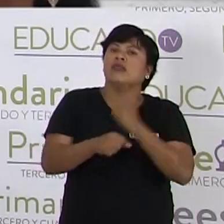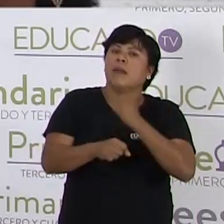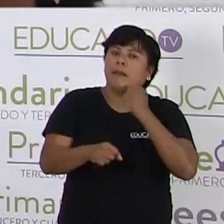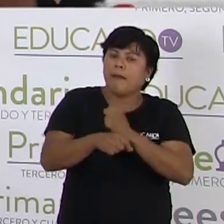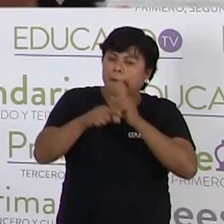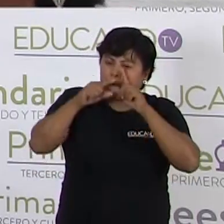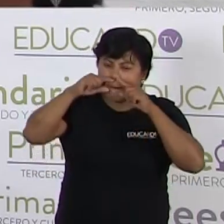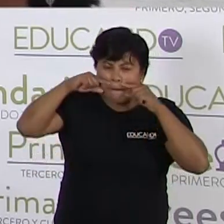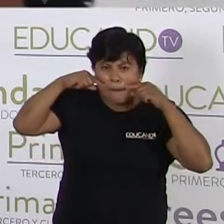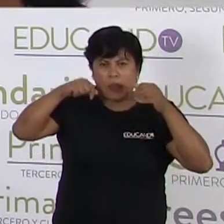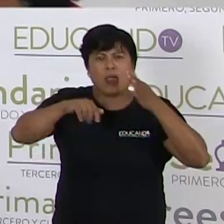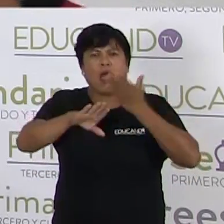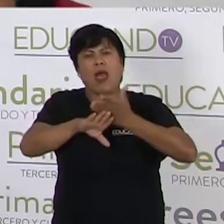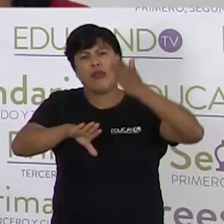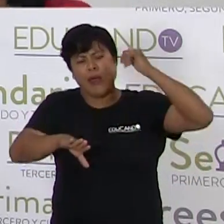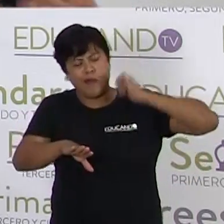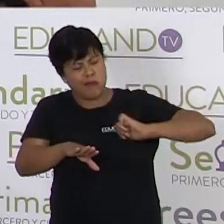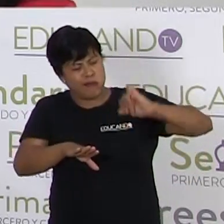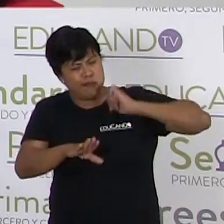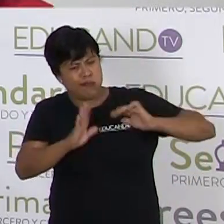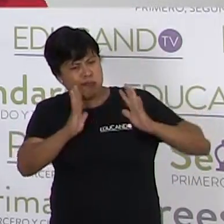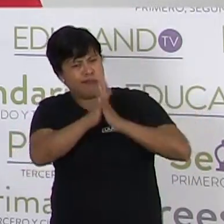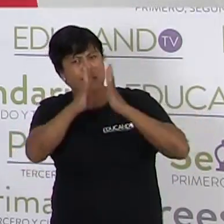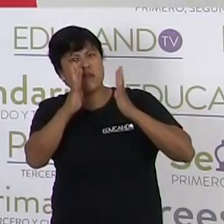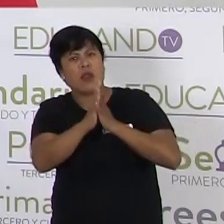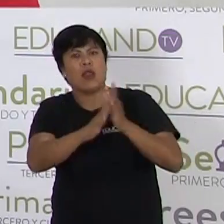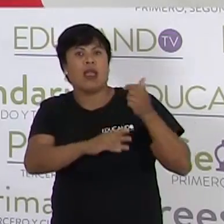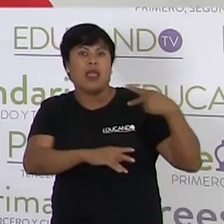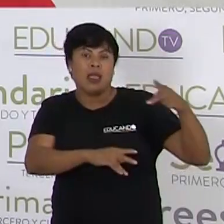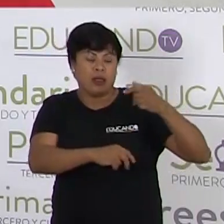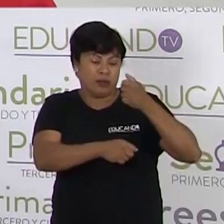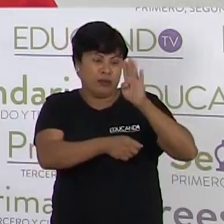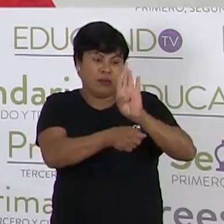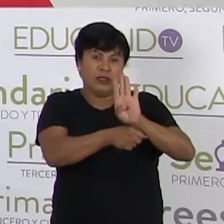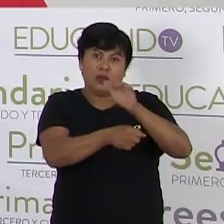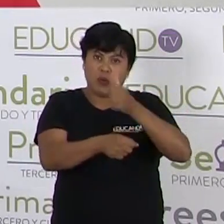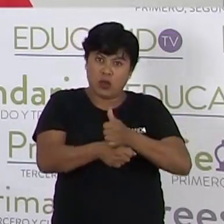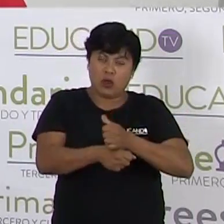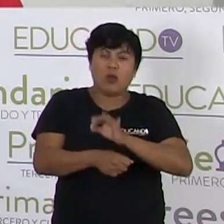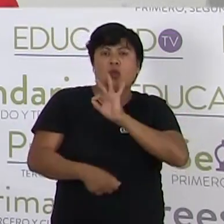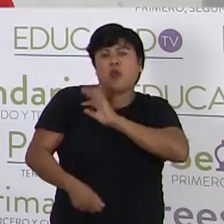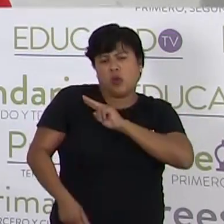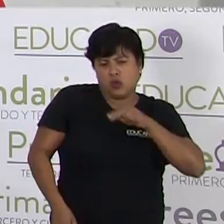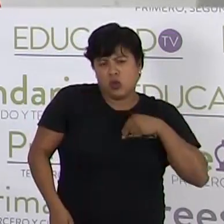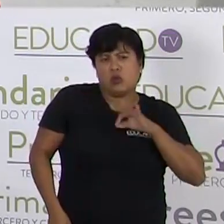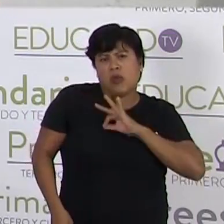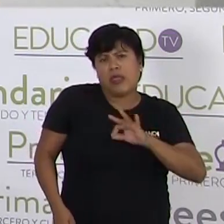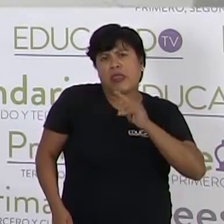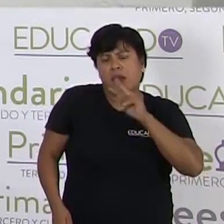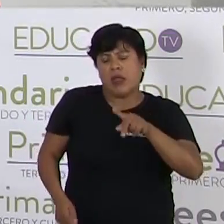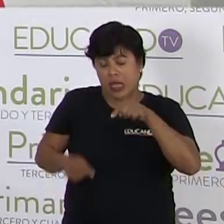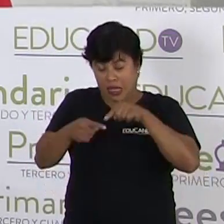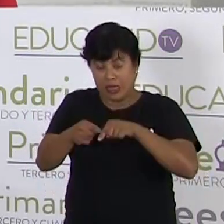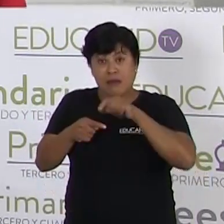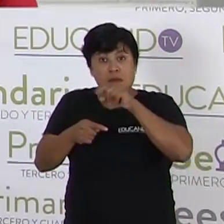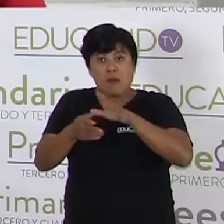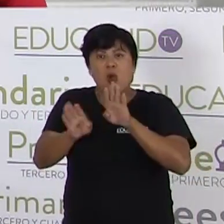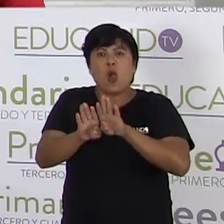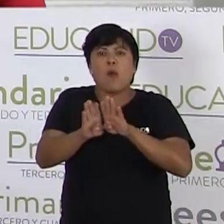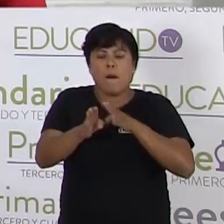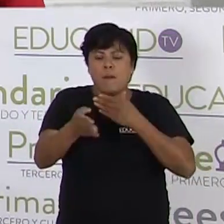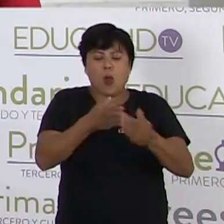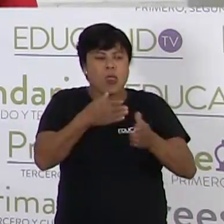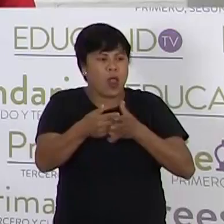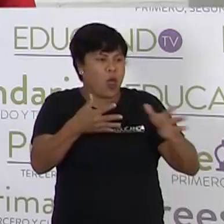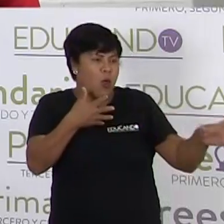zapatistas y de la época en que vivieron sus bisabuelos. Nosotros también podemos partir de ese modelo